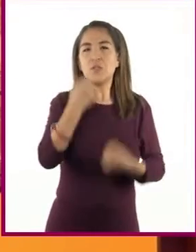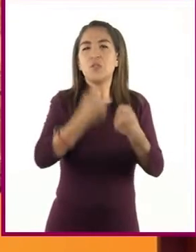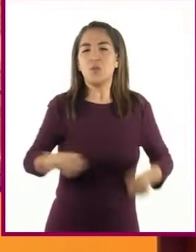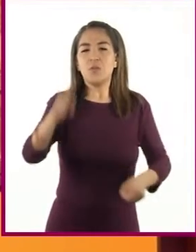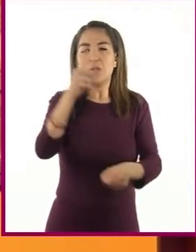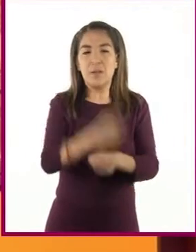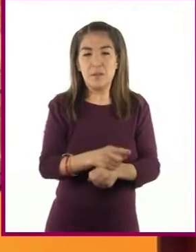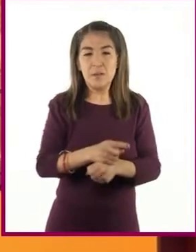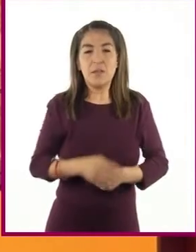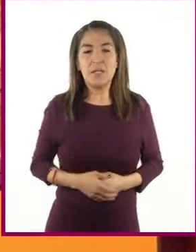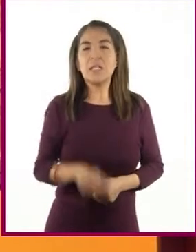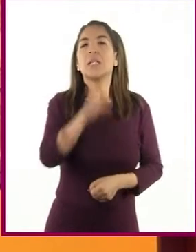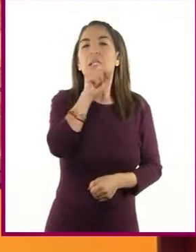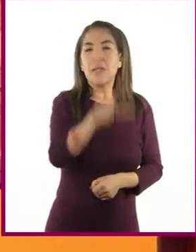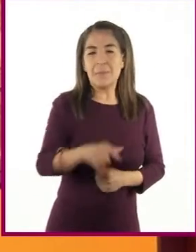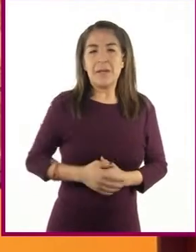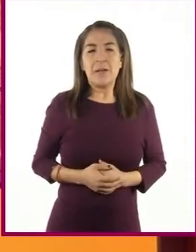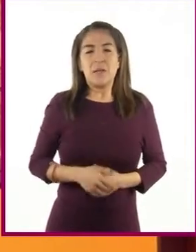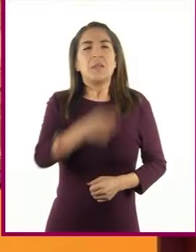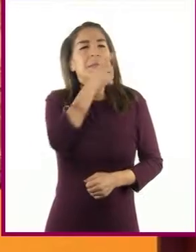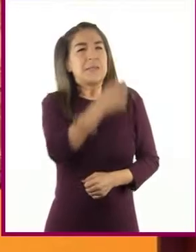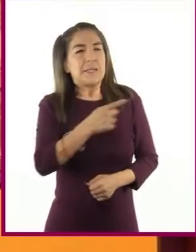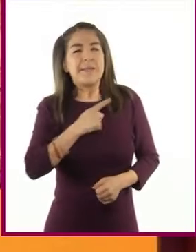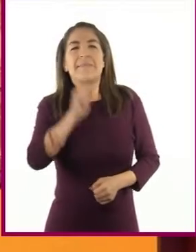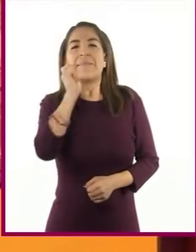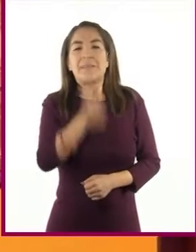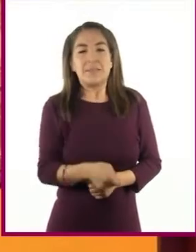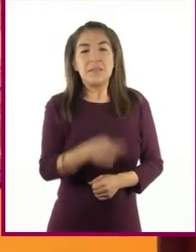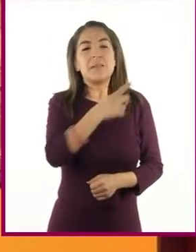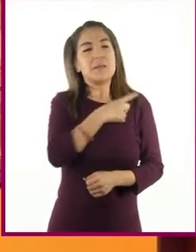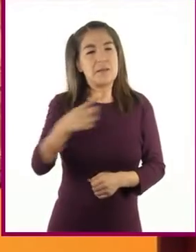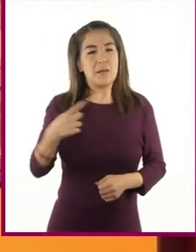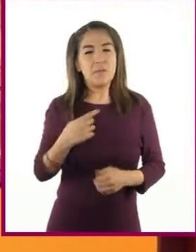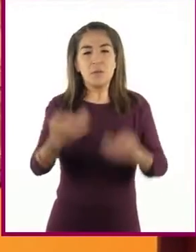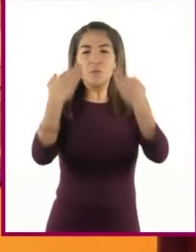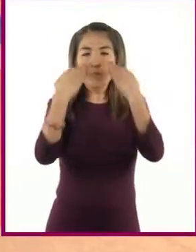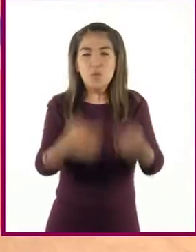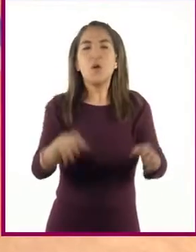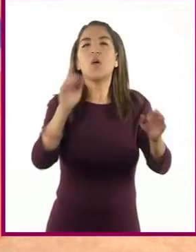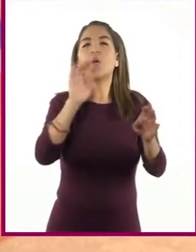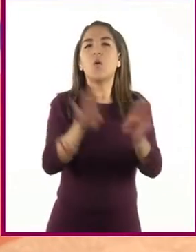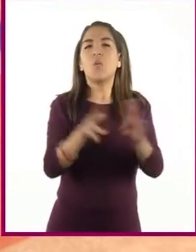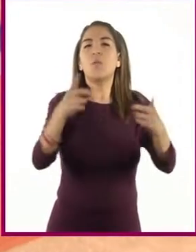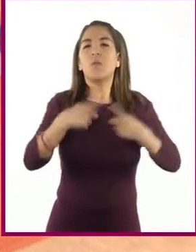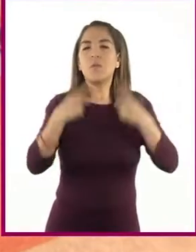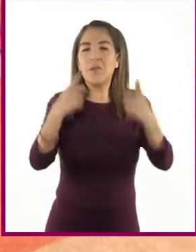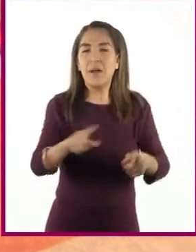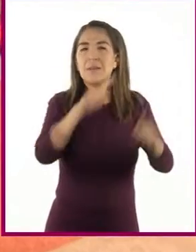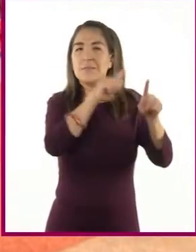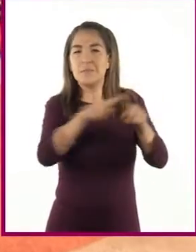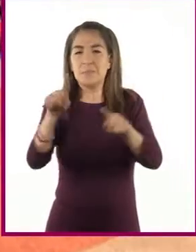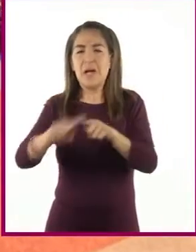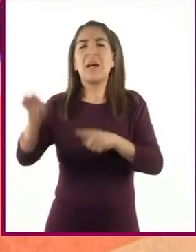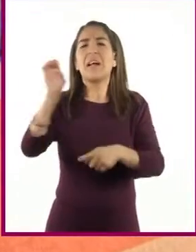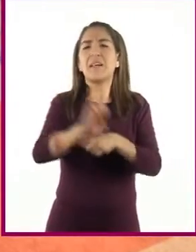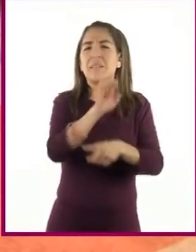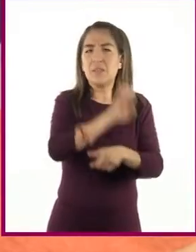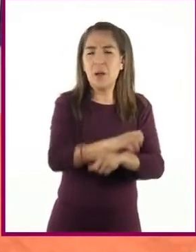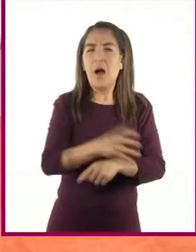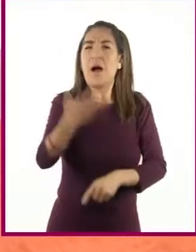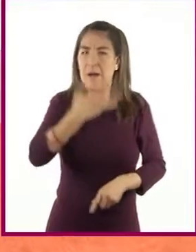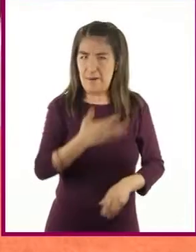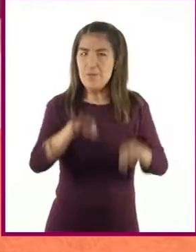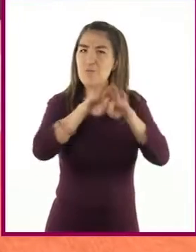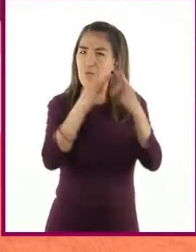sociedad. Y también nos dijo que implica recibir lo que nos corresponde. Entonces, ¿hay tipos